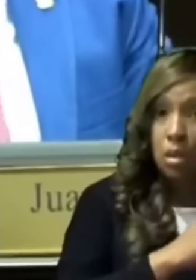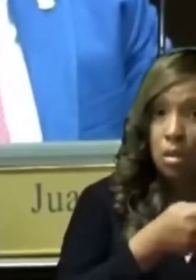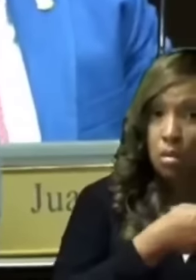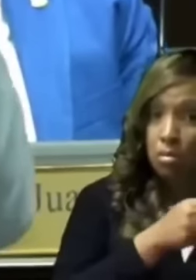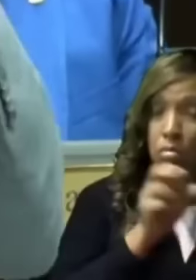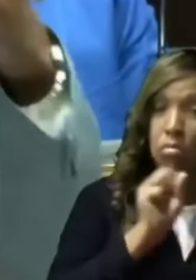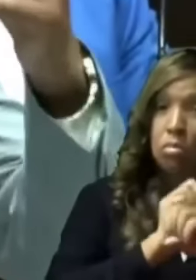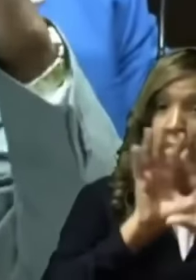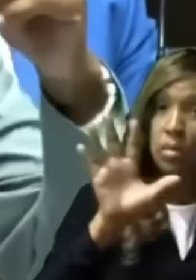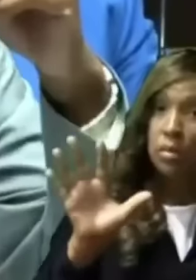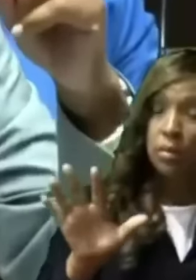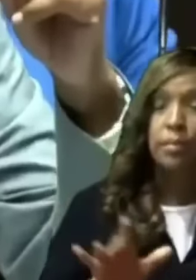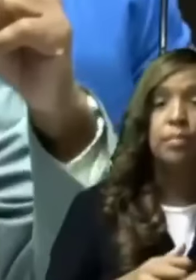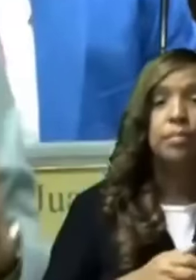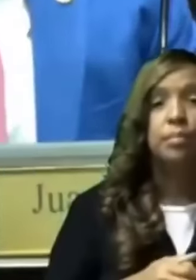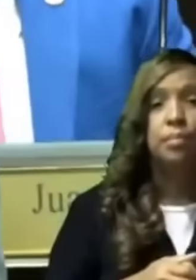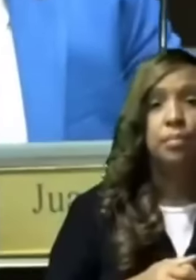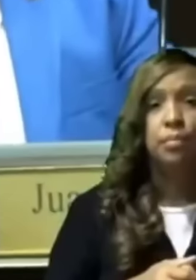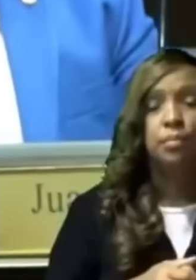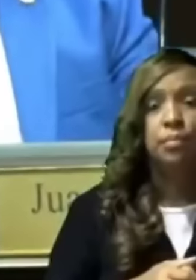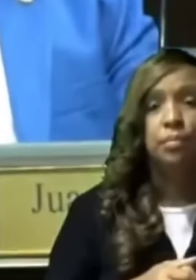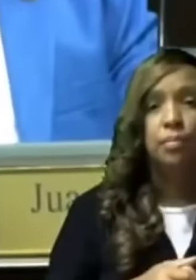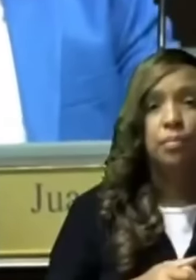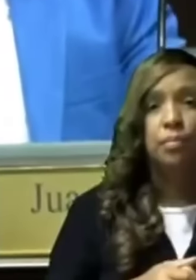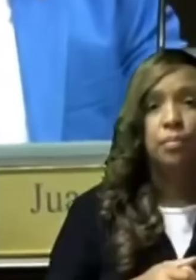En todos los países de América Latina,